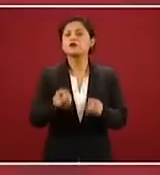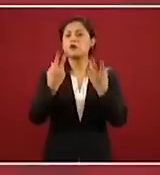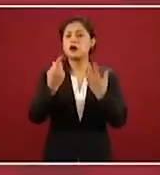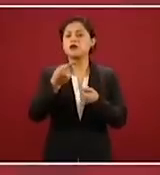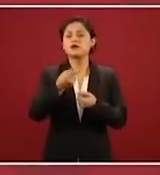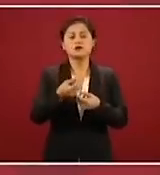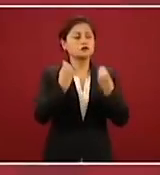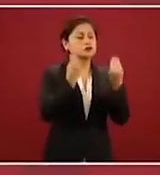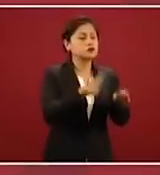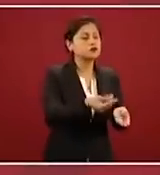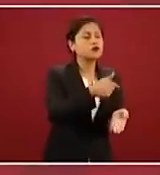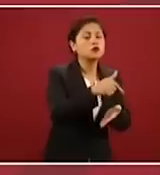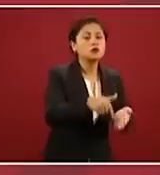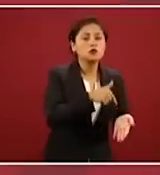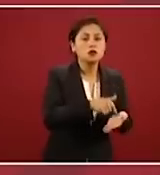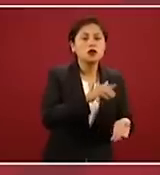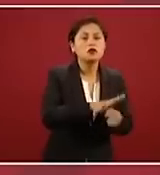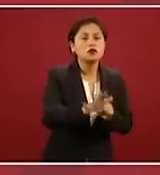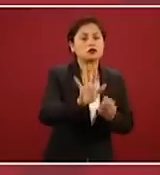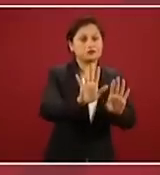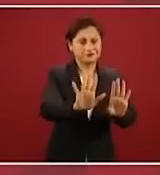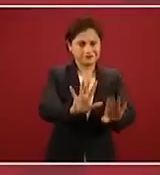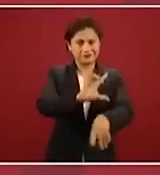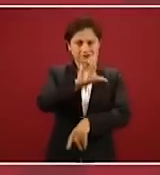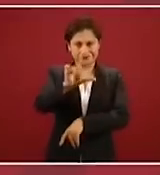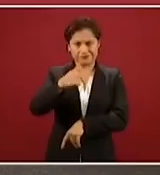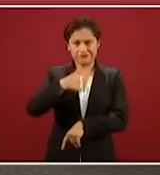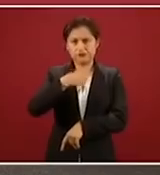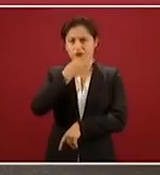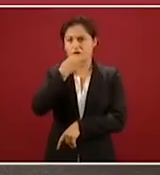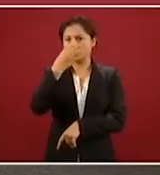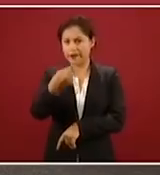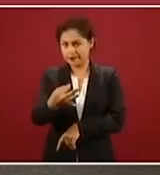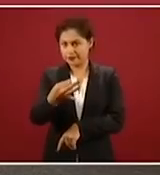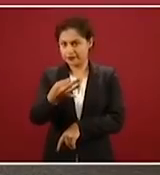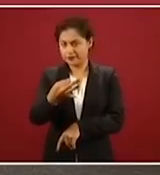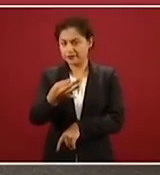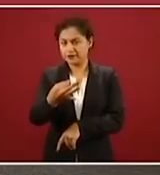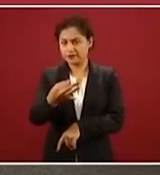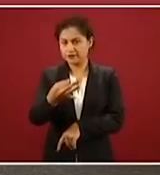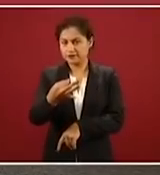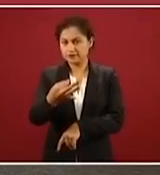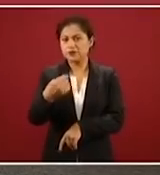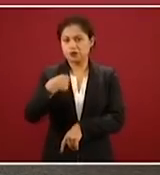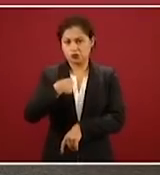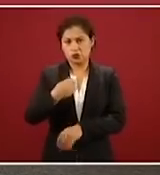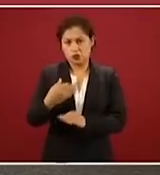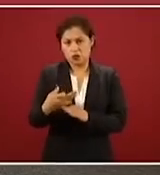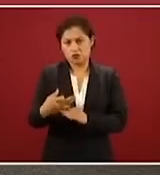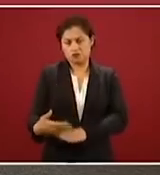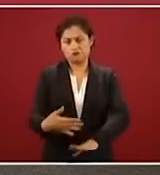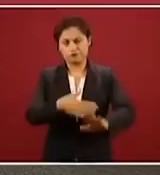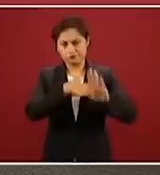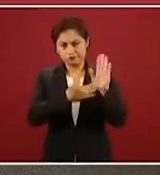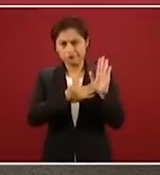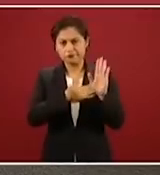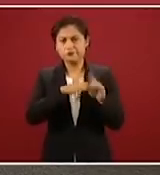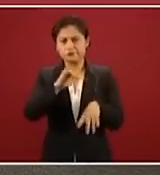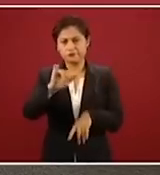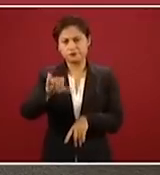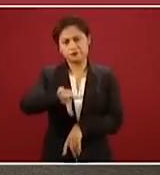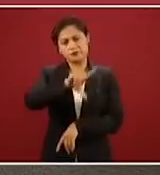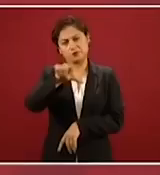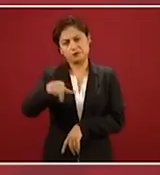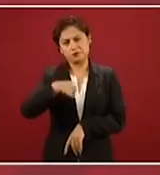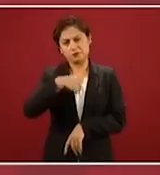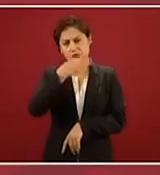comunidades se van a entregar para cumplir con este compromiso, sin decir quién